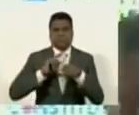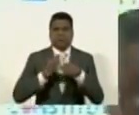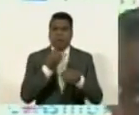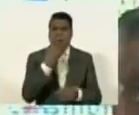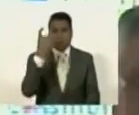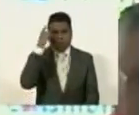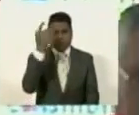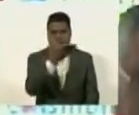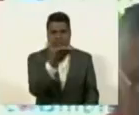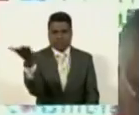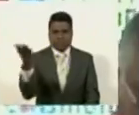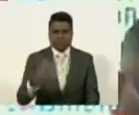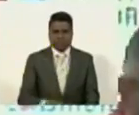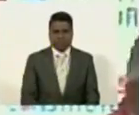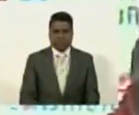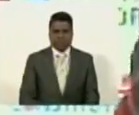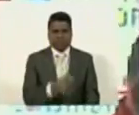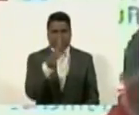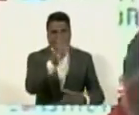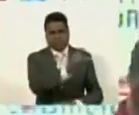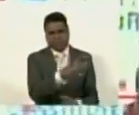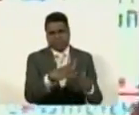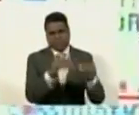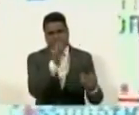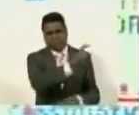Buenos días, compañeros, compañeras, camaradas,